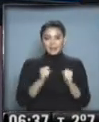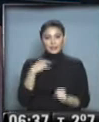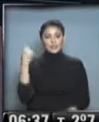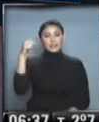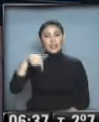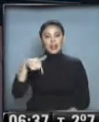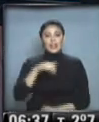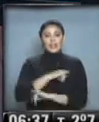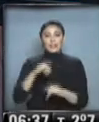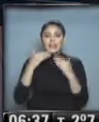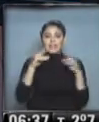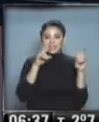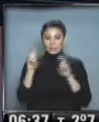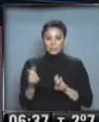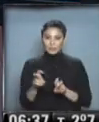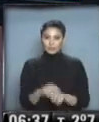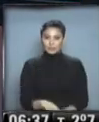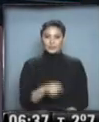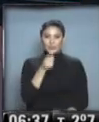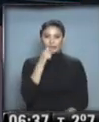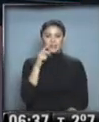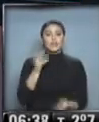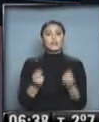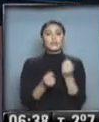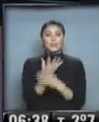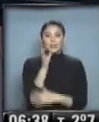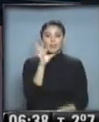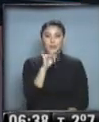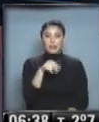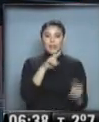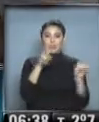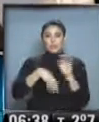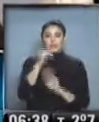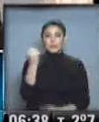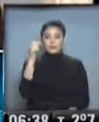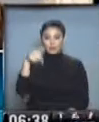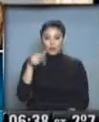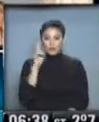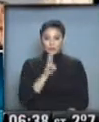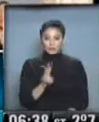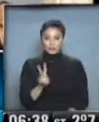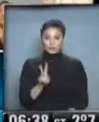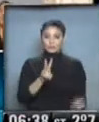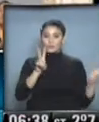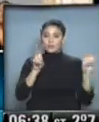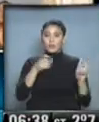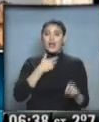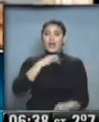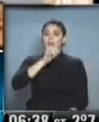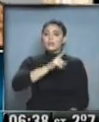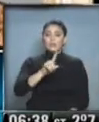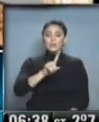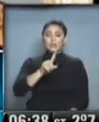Nosotros ahora nos informamos con los títulos. Como todas las mañanas, los títulos más importantes de hoy. No aceptaré